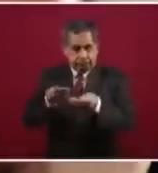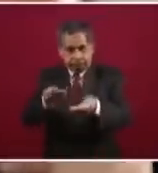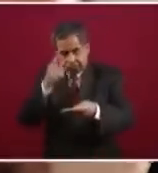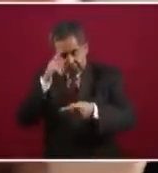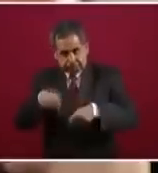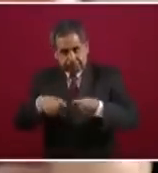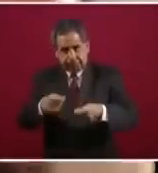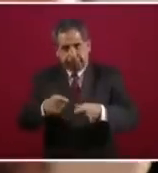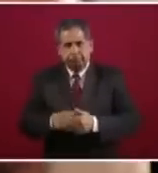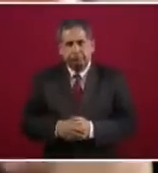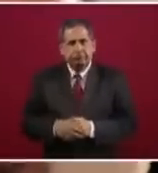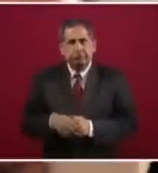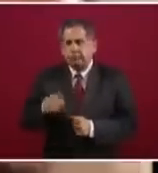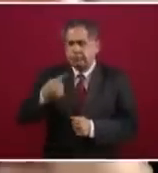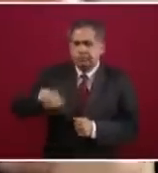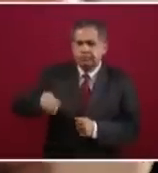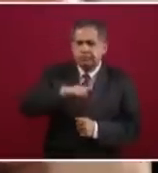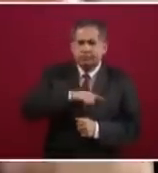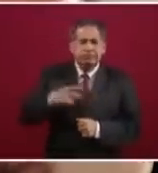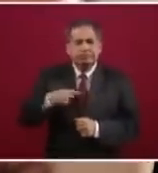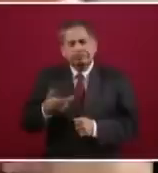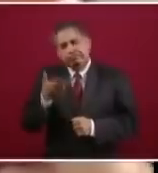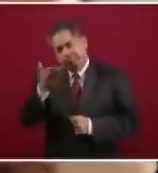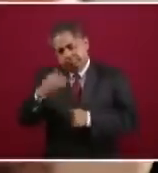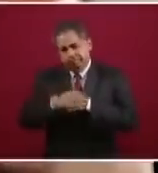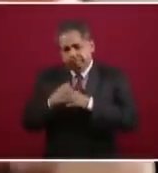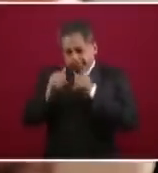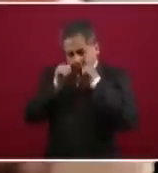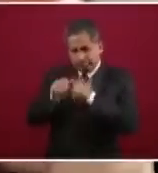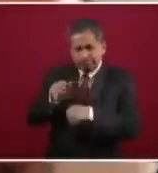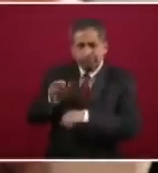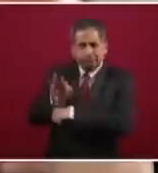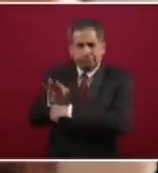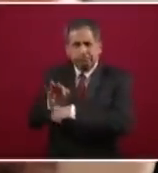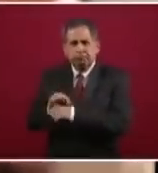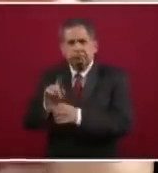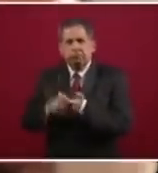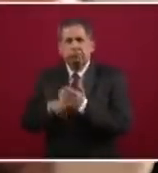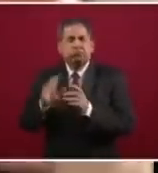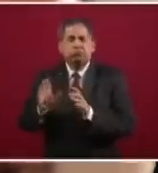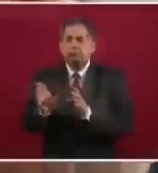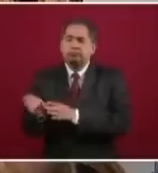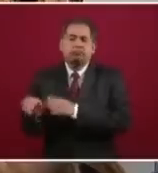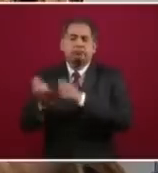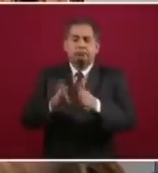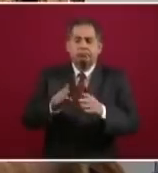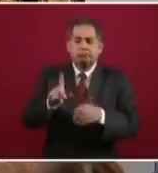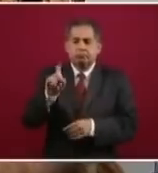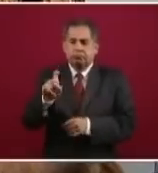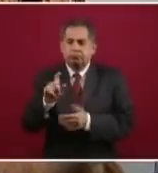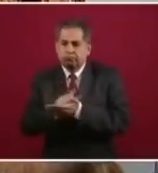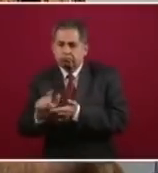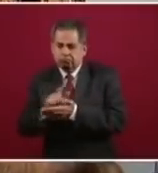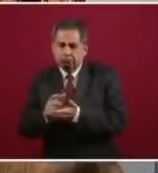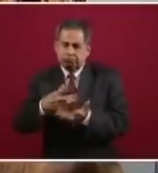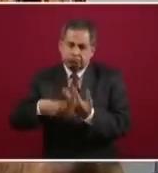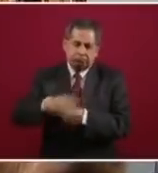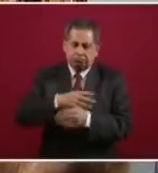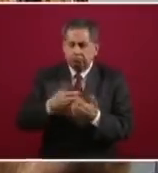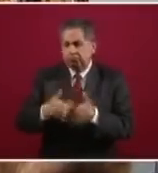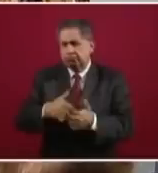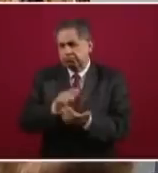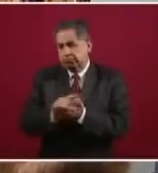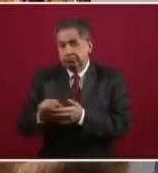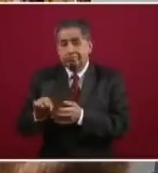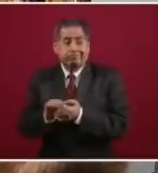entregárselas. Estas personas están solicitando su intervención para ver si les puede poner una planta tratadora de agua y además hay una